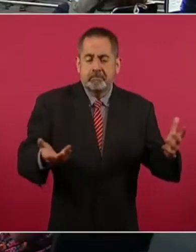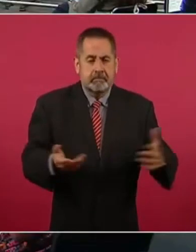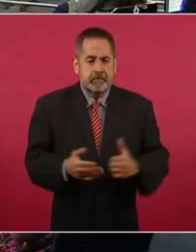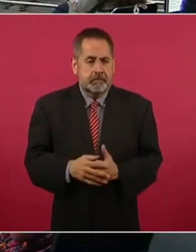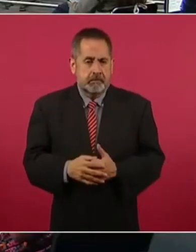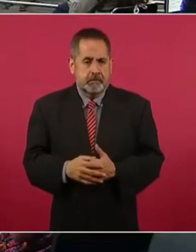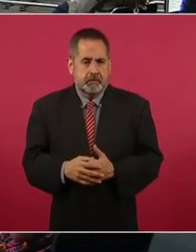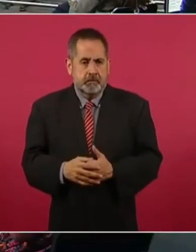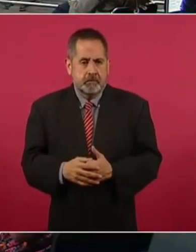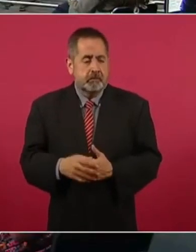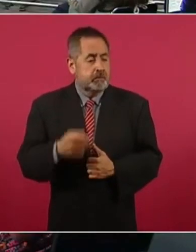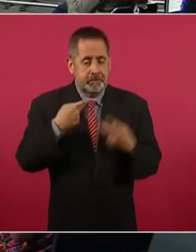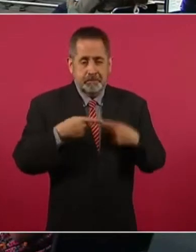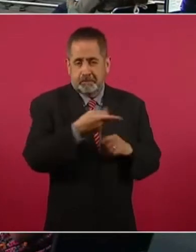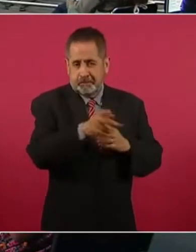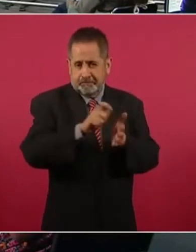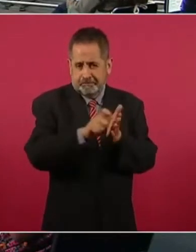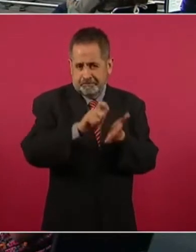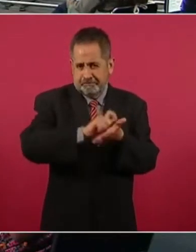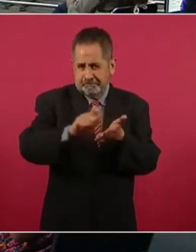y todos los articulistas